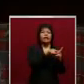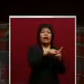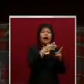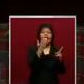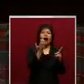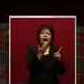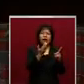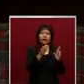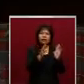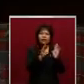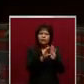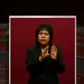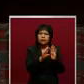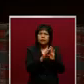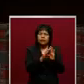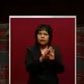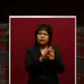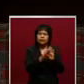Diseñar